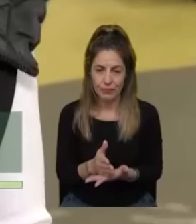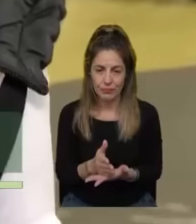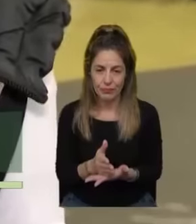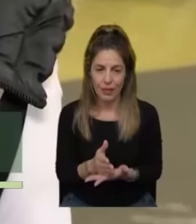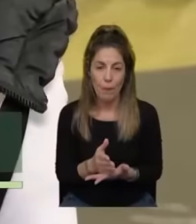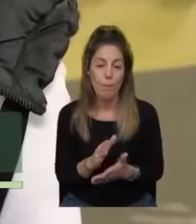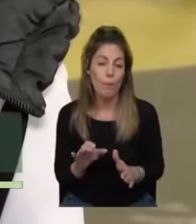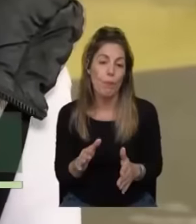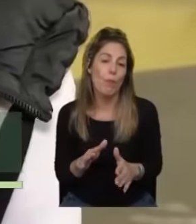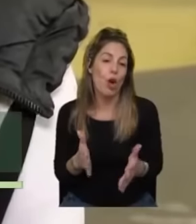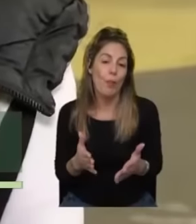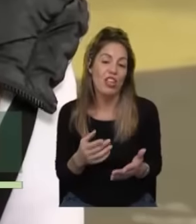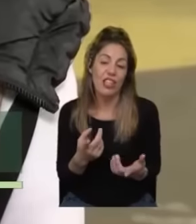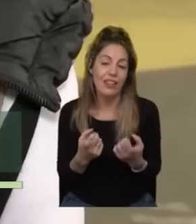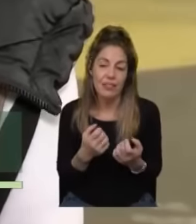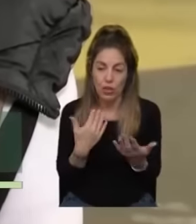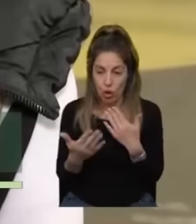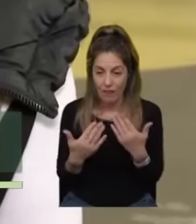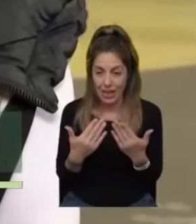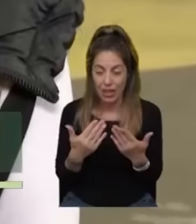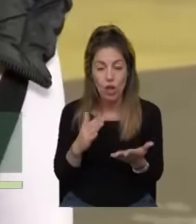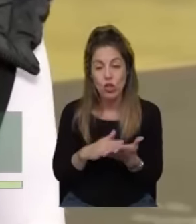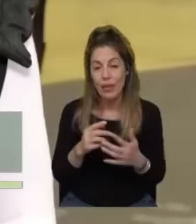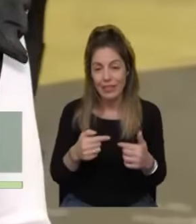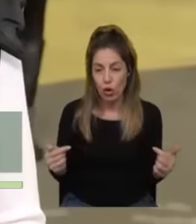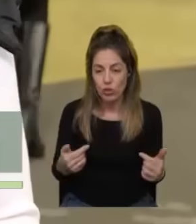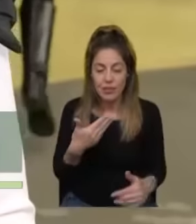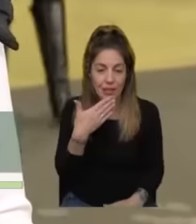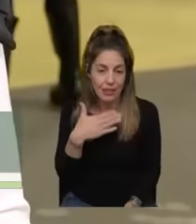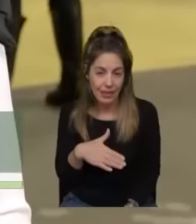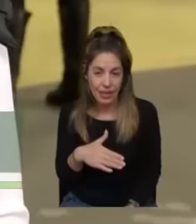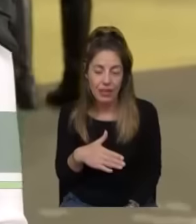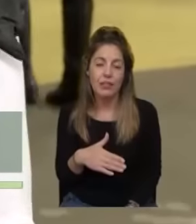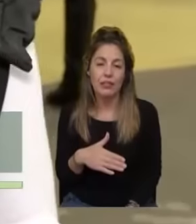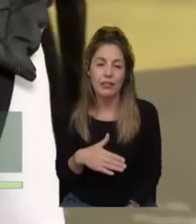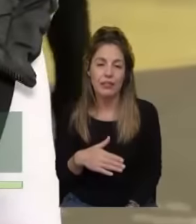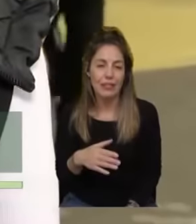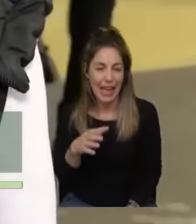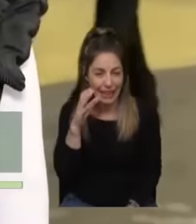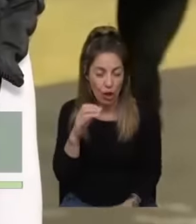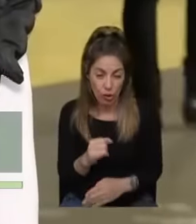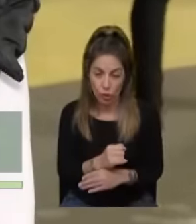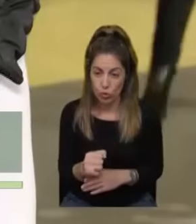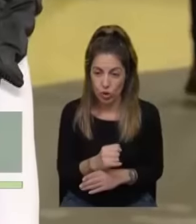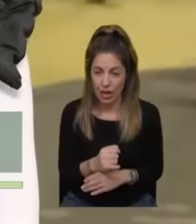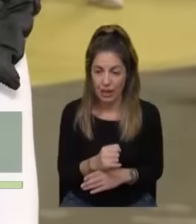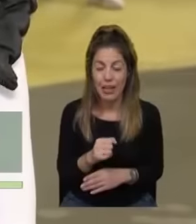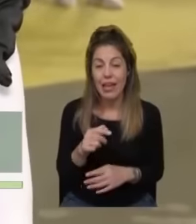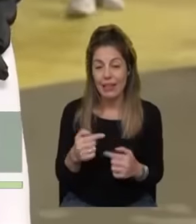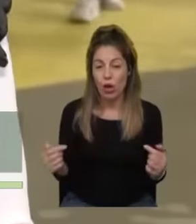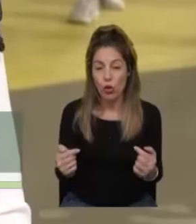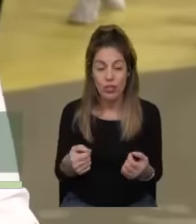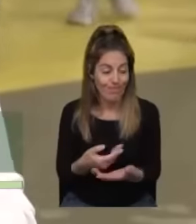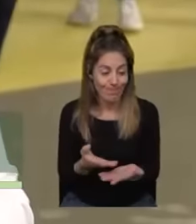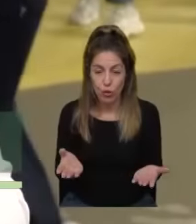Por lo menos es necesario conversar sobre este tipo de cosas y entender el riesgo institucional en el que estas cosas nos